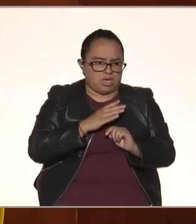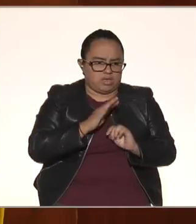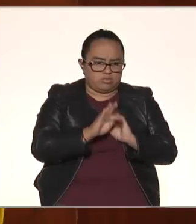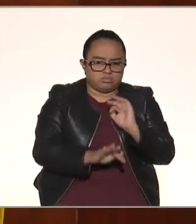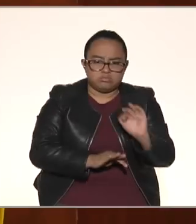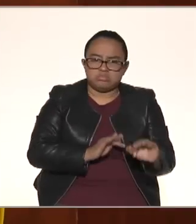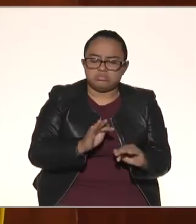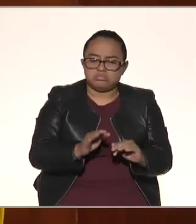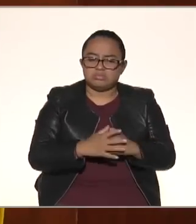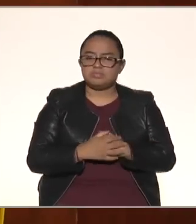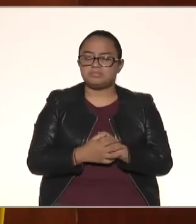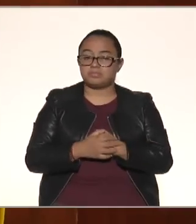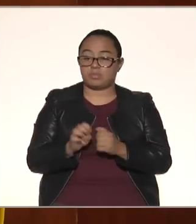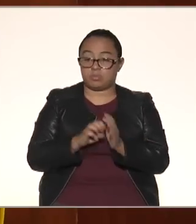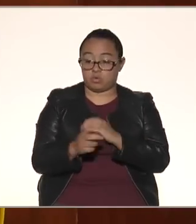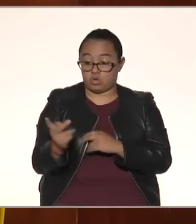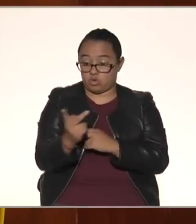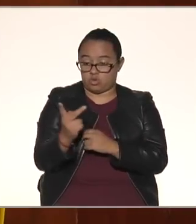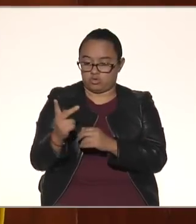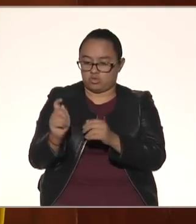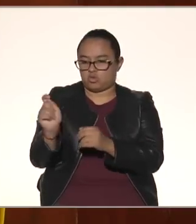entender algo, el establecer una pareja,